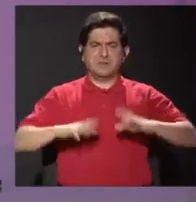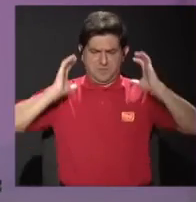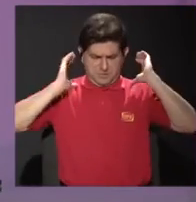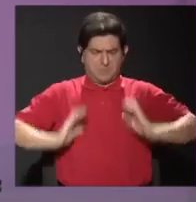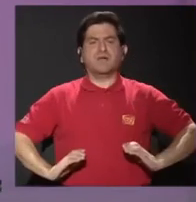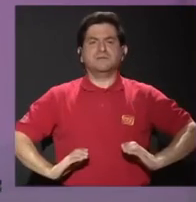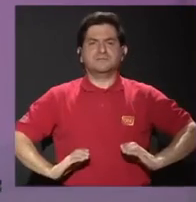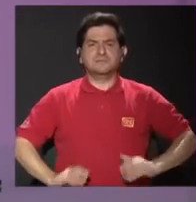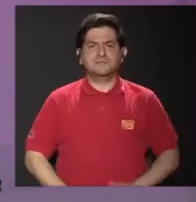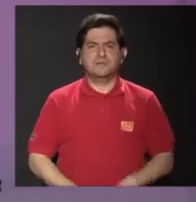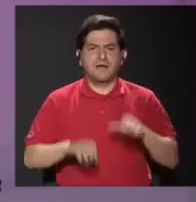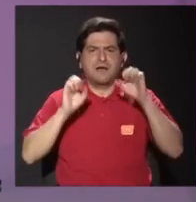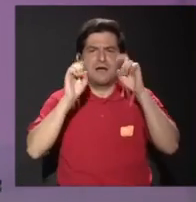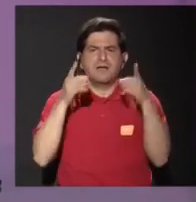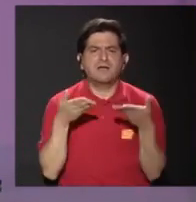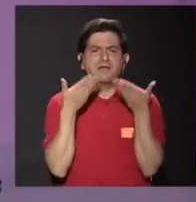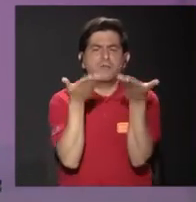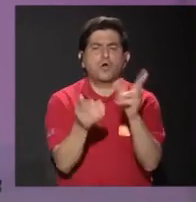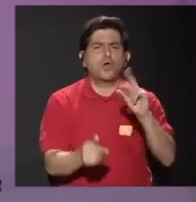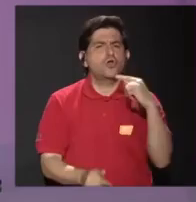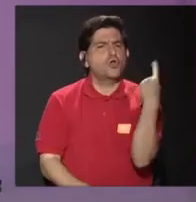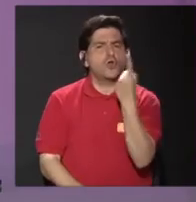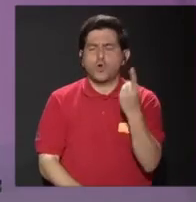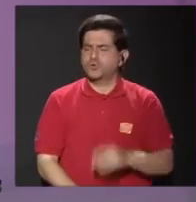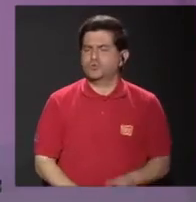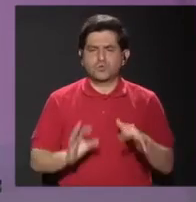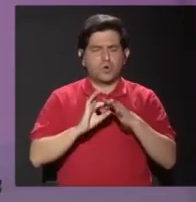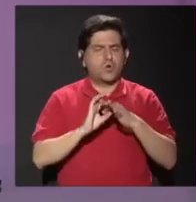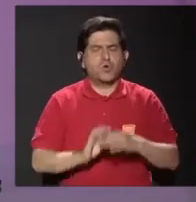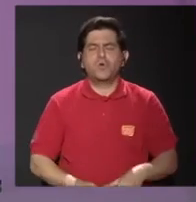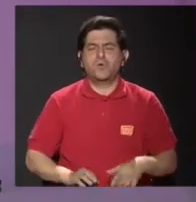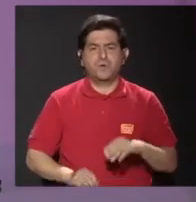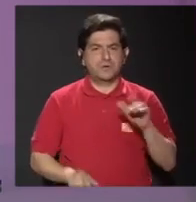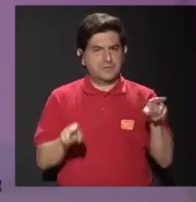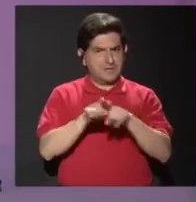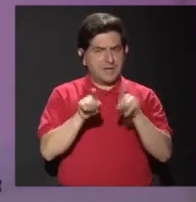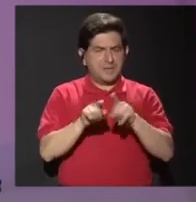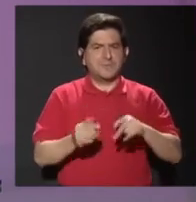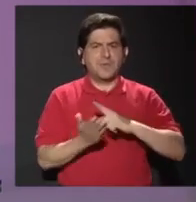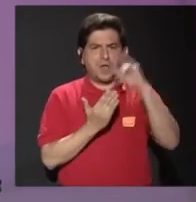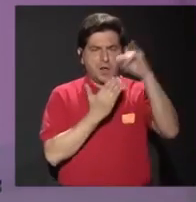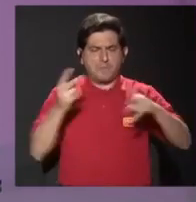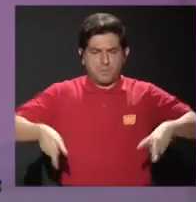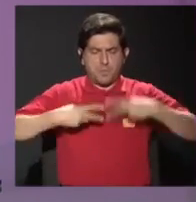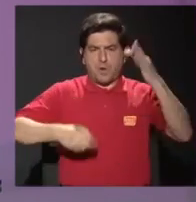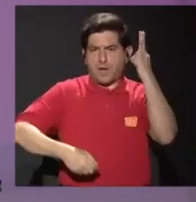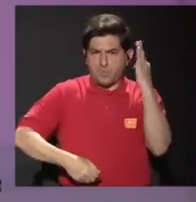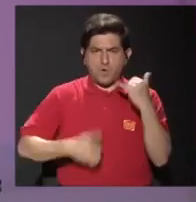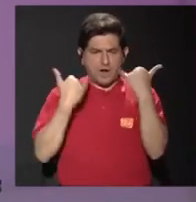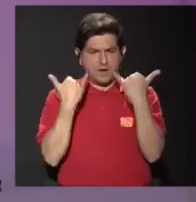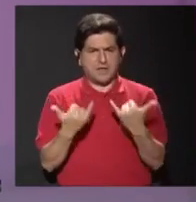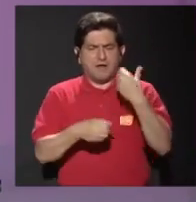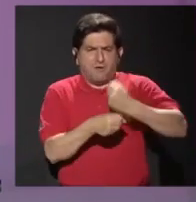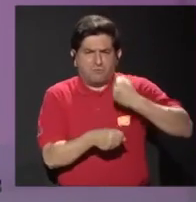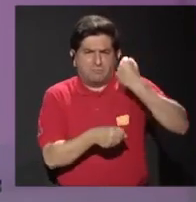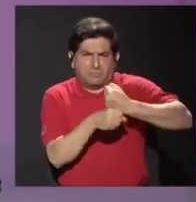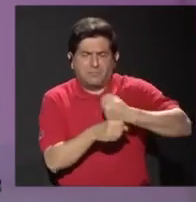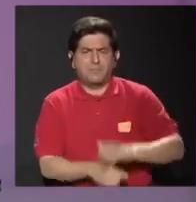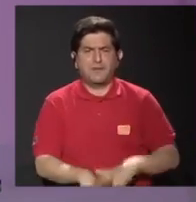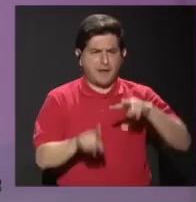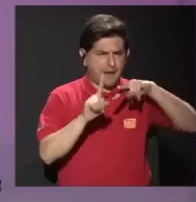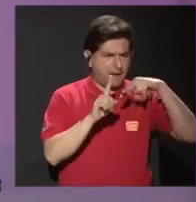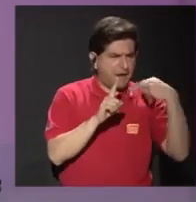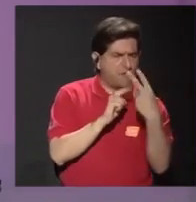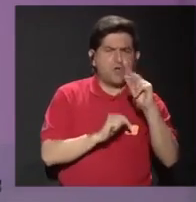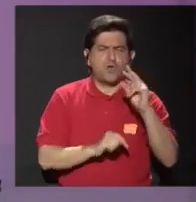el brindar educación no solo educación sexual sino proyecto de vida a las mujeres que es lo que venimos trabajando desde un